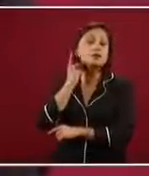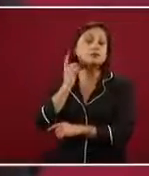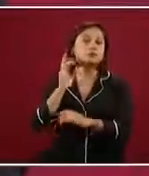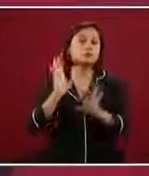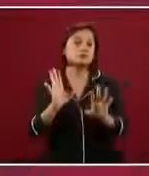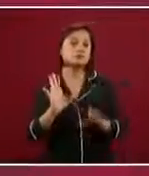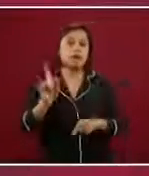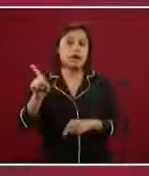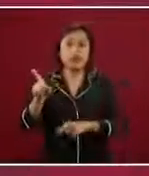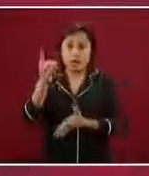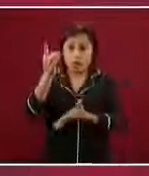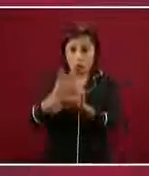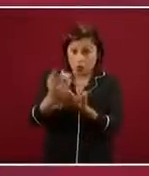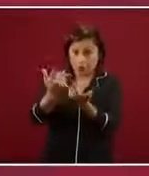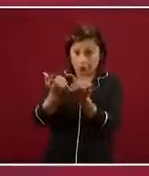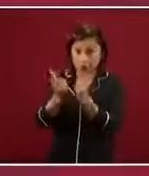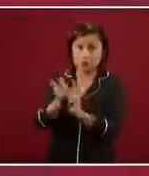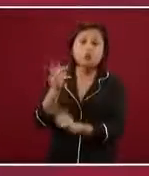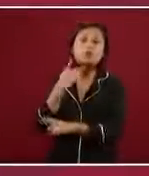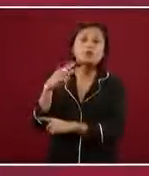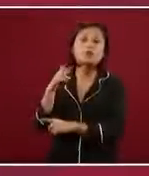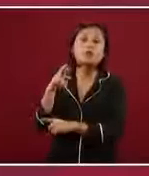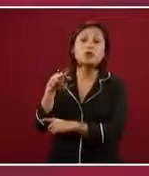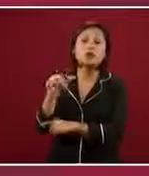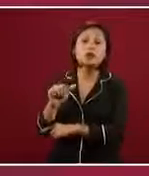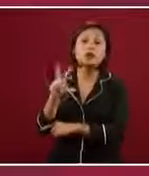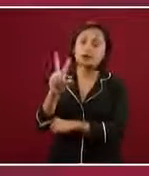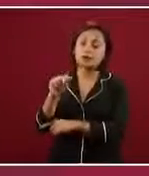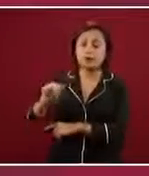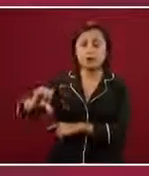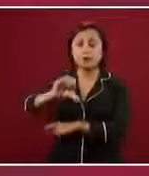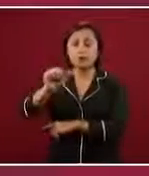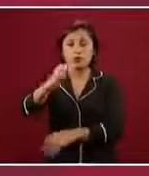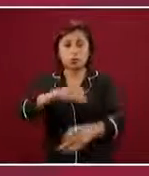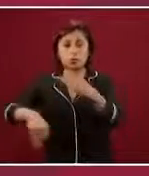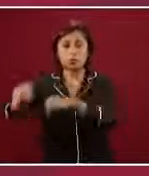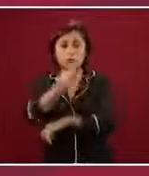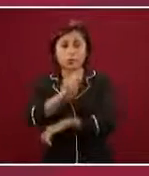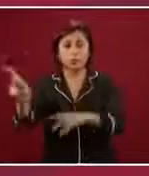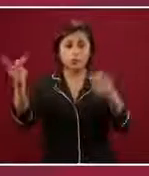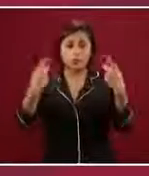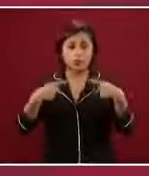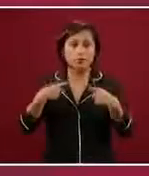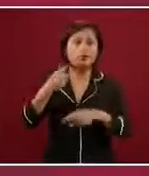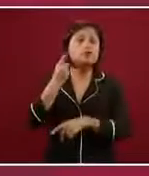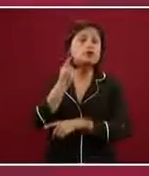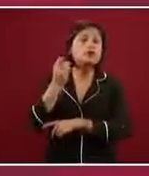los legisladores, que sea gente honesta,